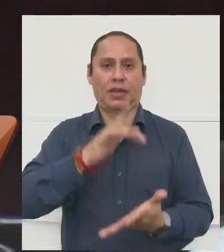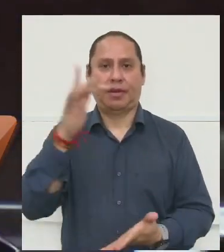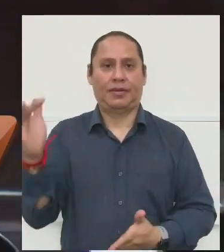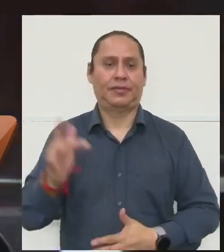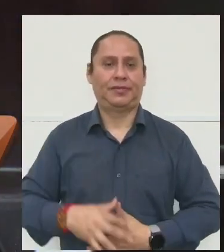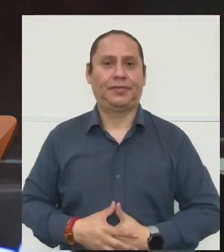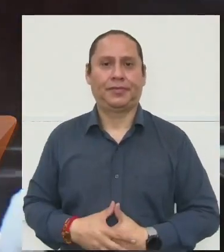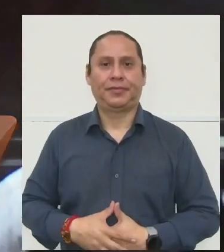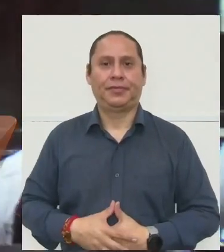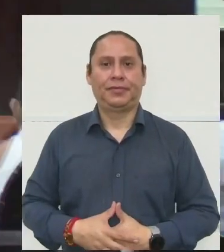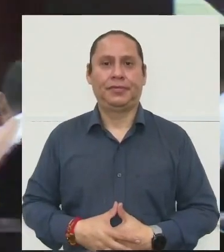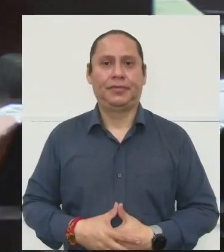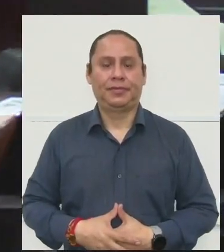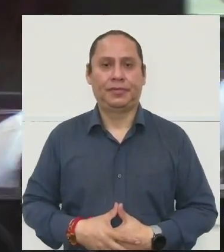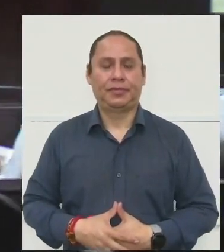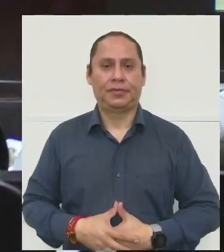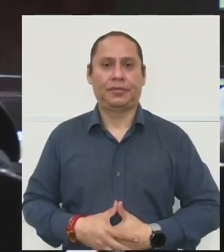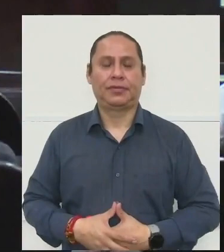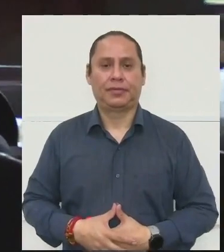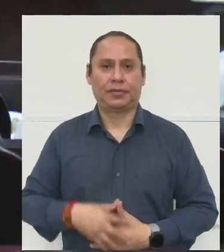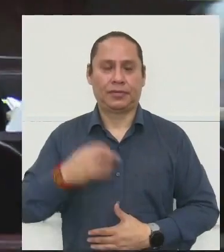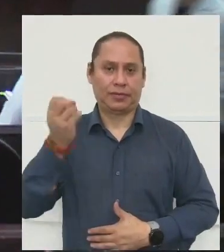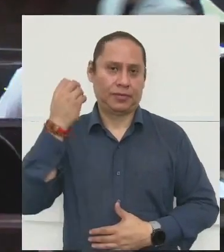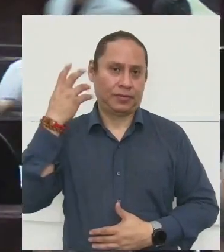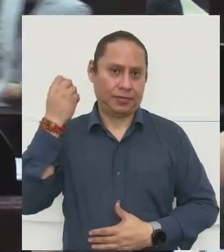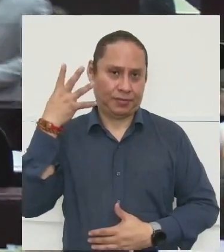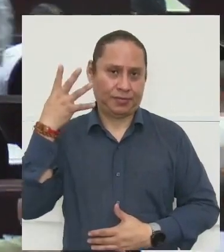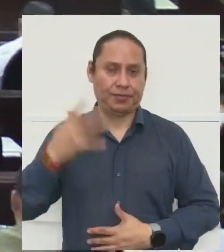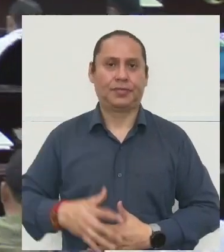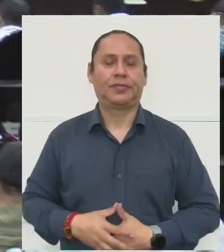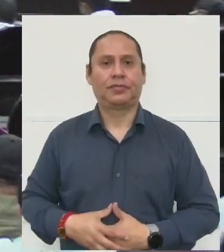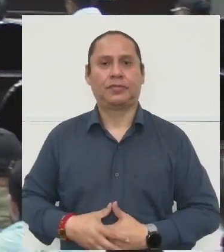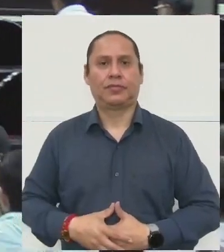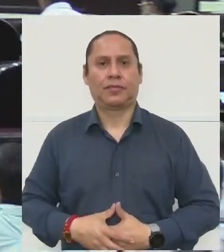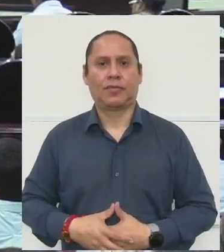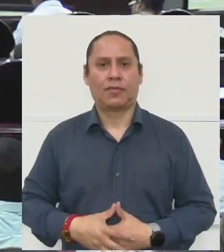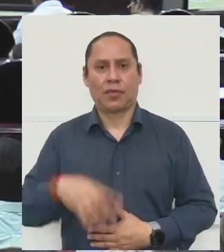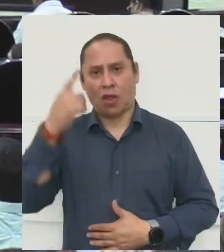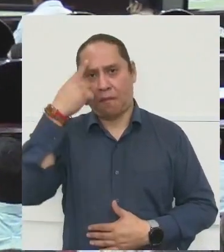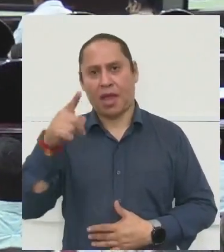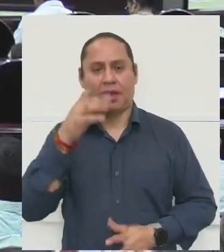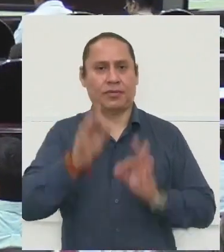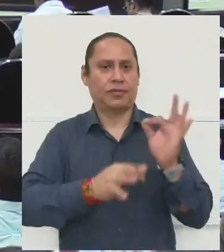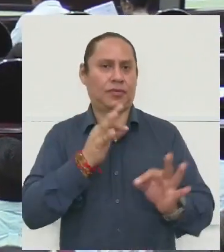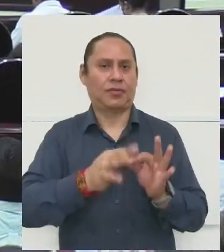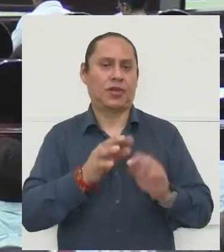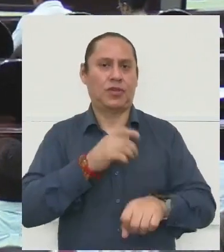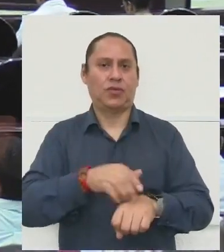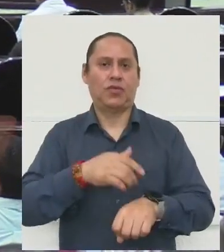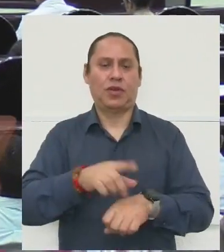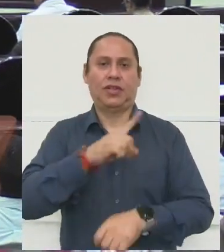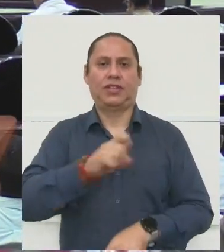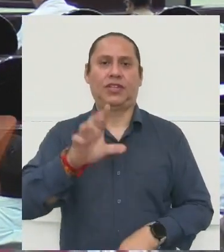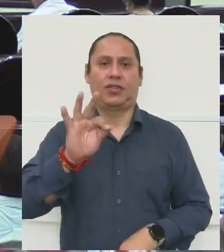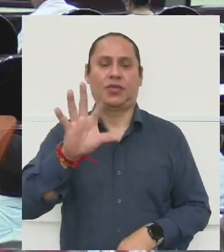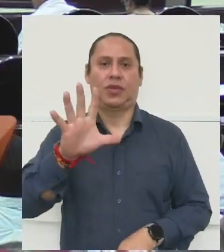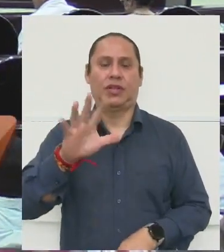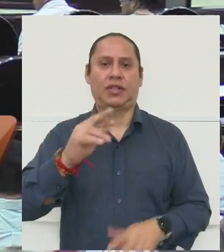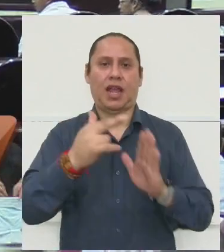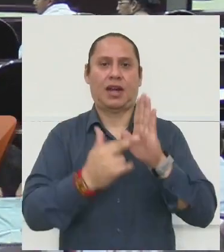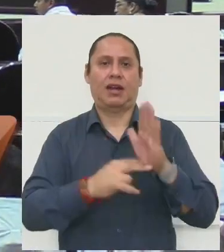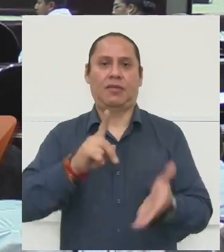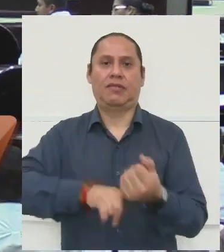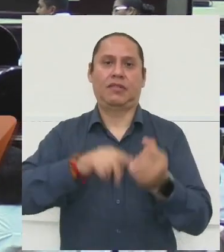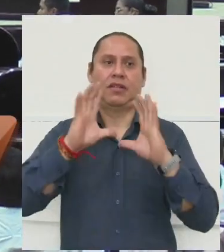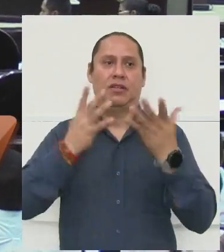diputada secretaria honorable asamblea para dar cumplimiento al numeral 145 del reglamento